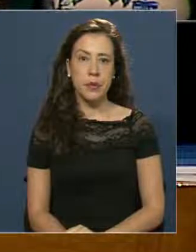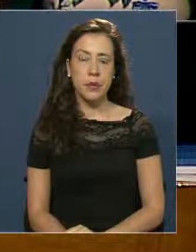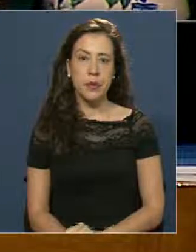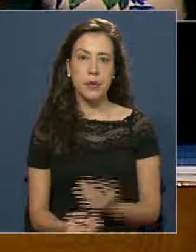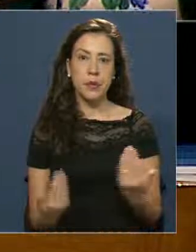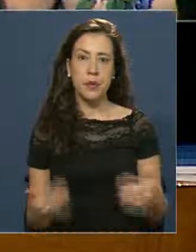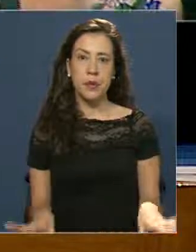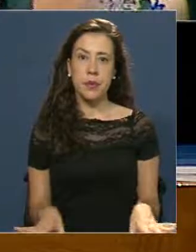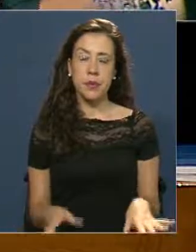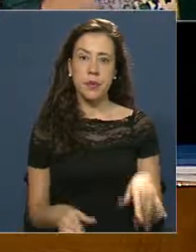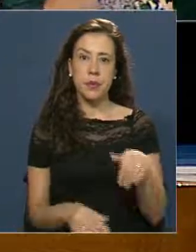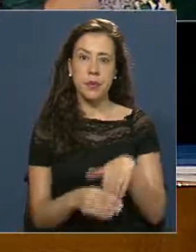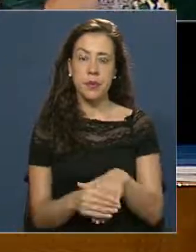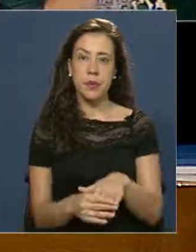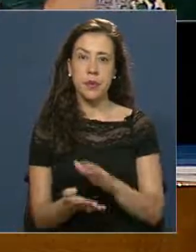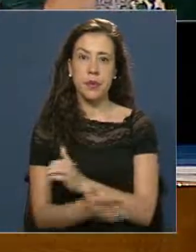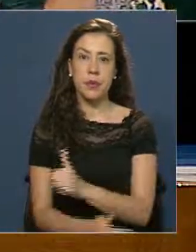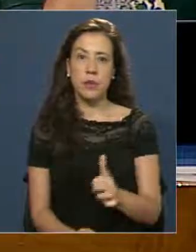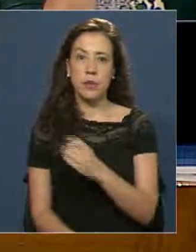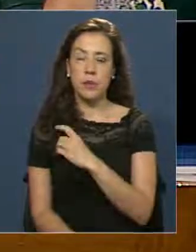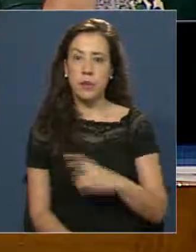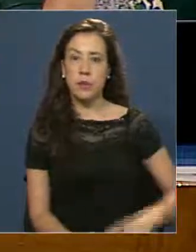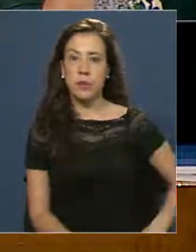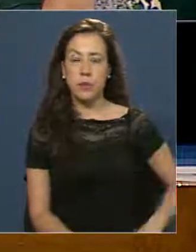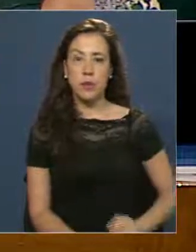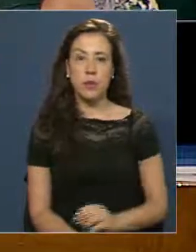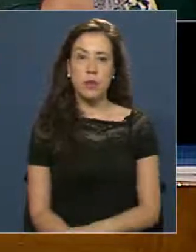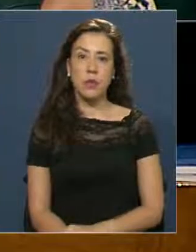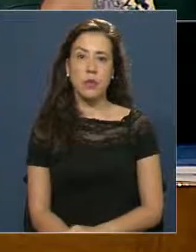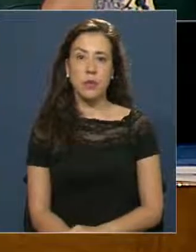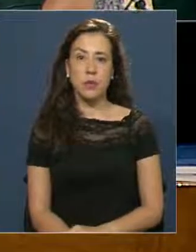¿Han votado todas las señoras y señores diputados?